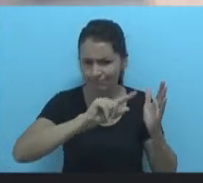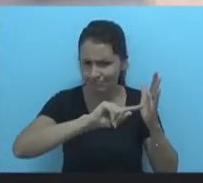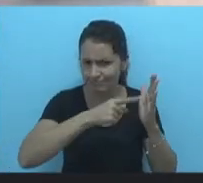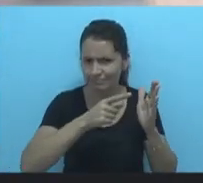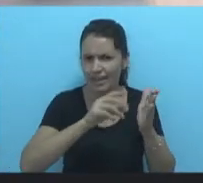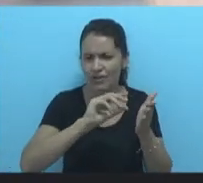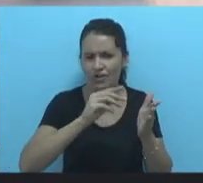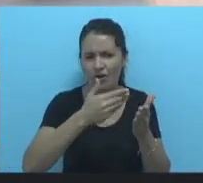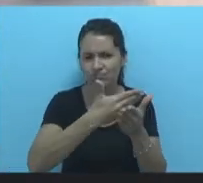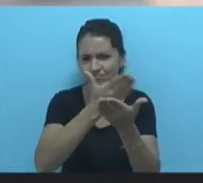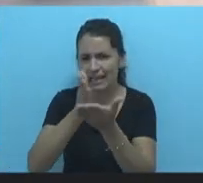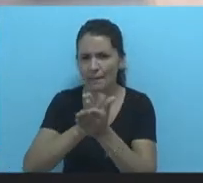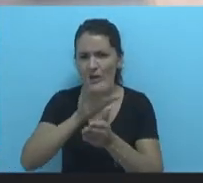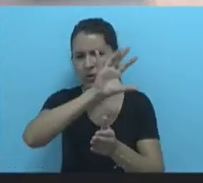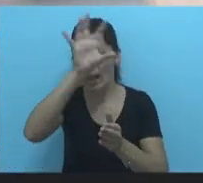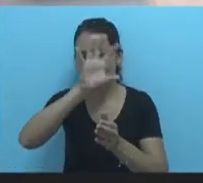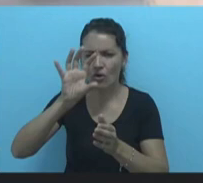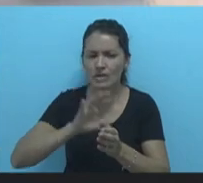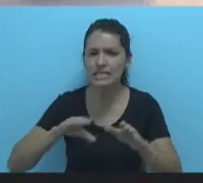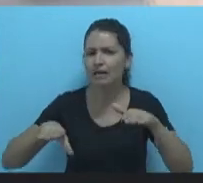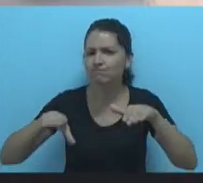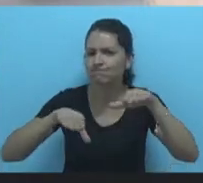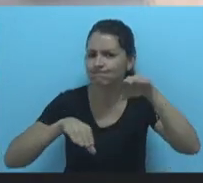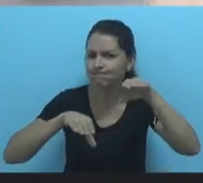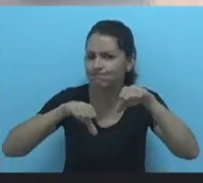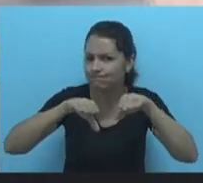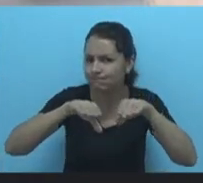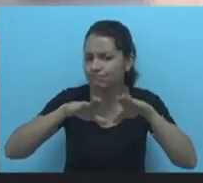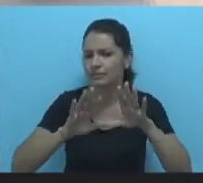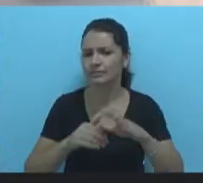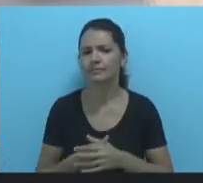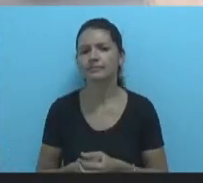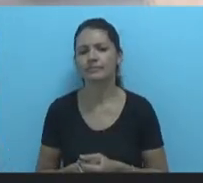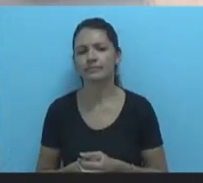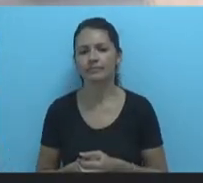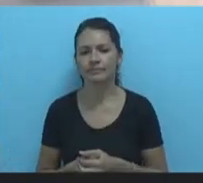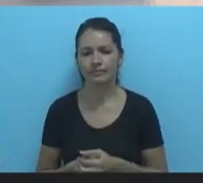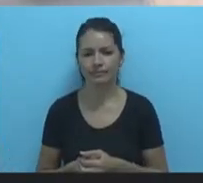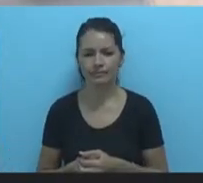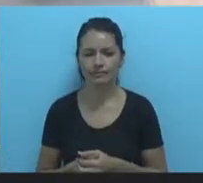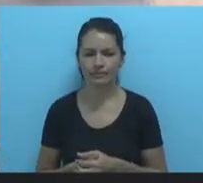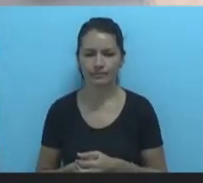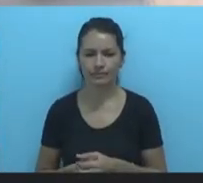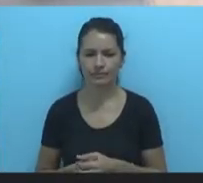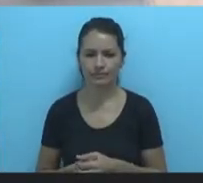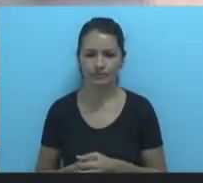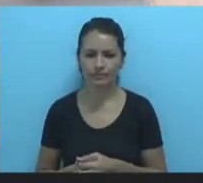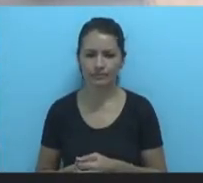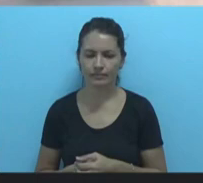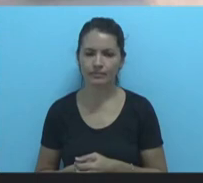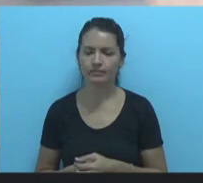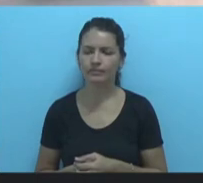la masa total de recursos tributarios de la Argentina en favor de las provincias. Lo hizo cediendo parte de los recursos